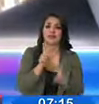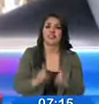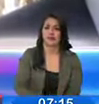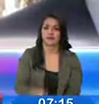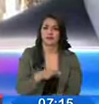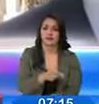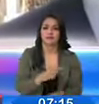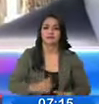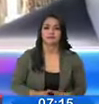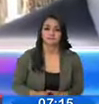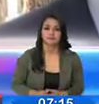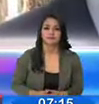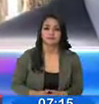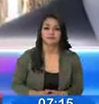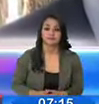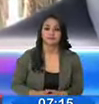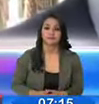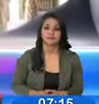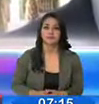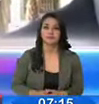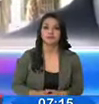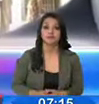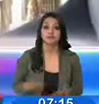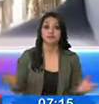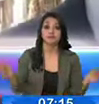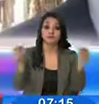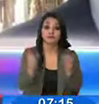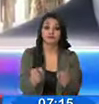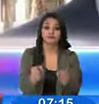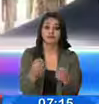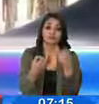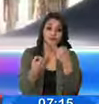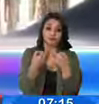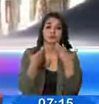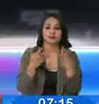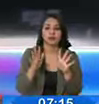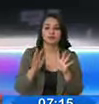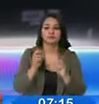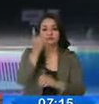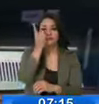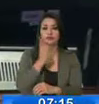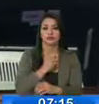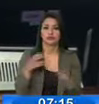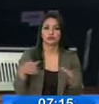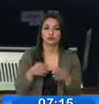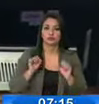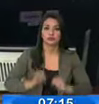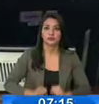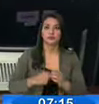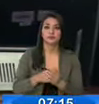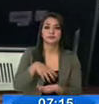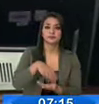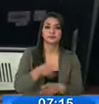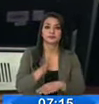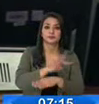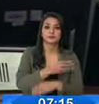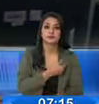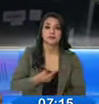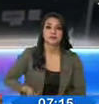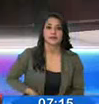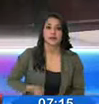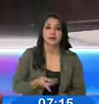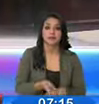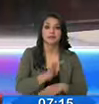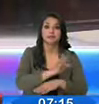presidente de la Asamblea, el doctor José Serrano, y luego estas comparecencias poder tomar las sesiones correspondientes. En la Asamblea, mientras tanto, el presidente Serrano instalaba la